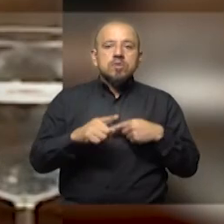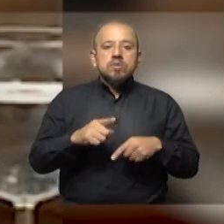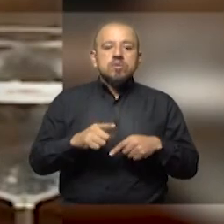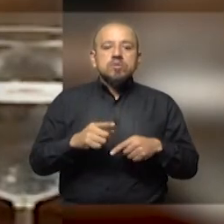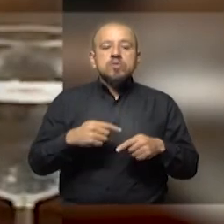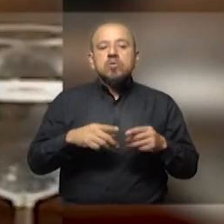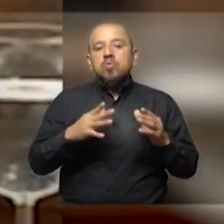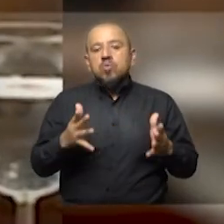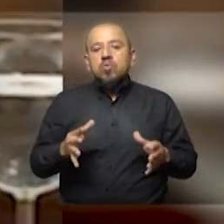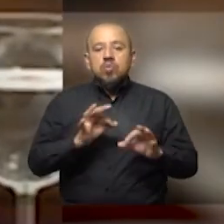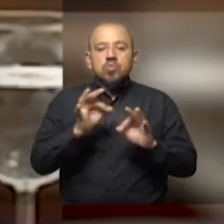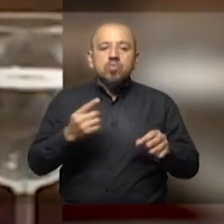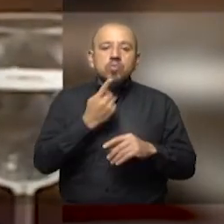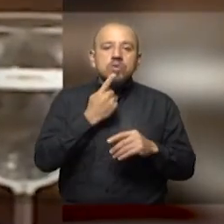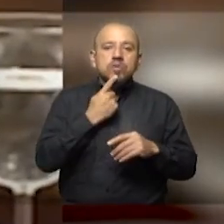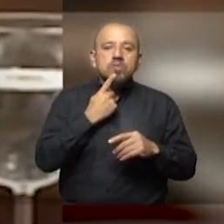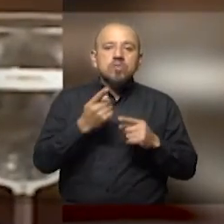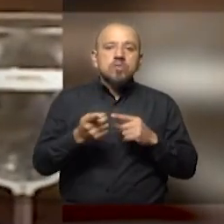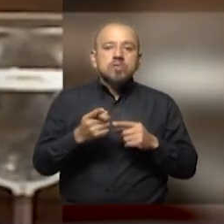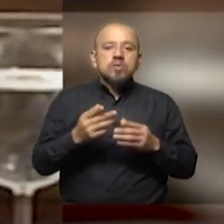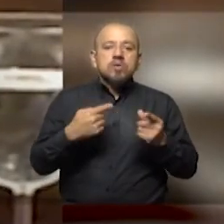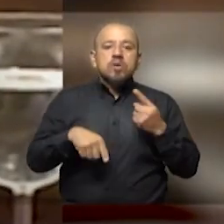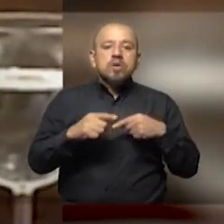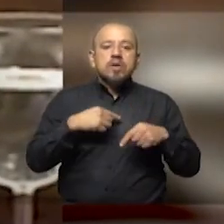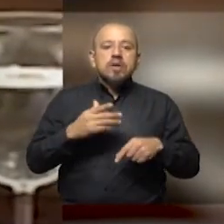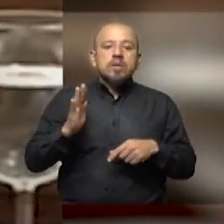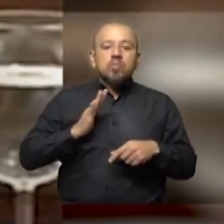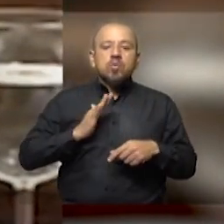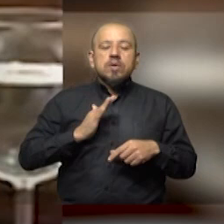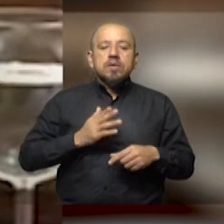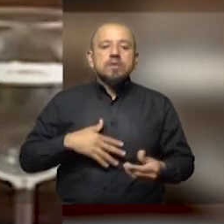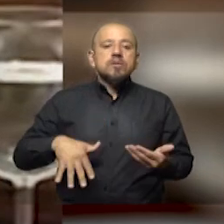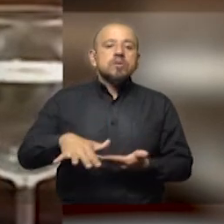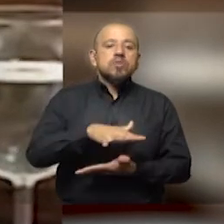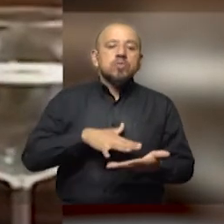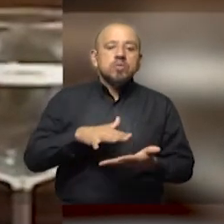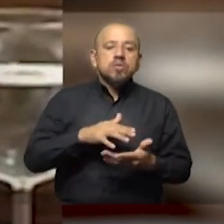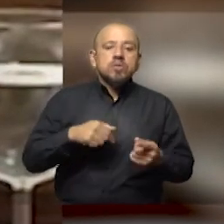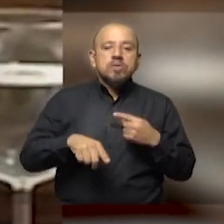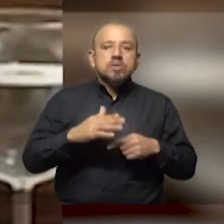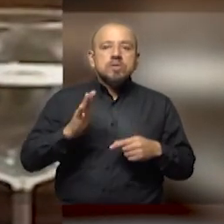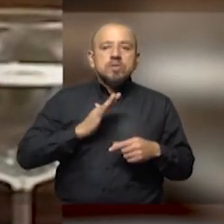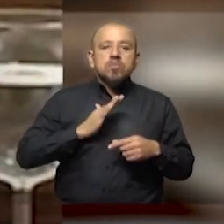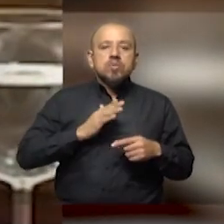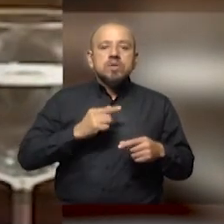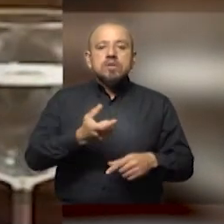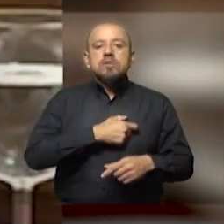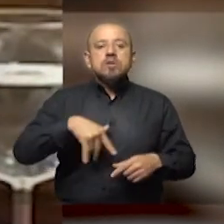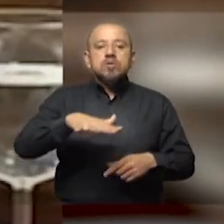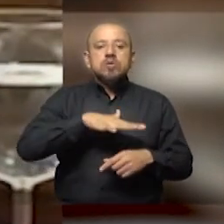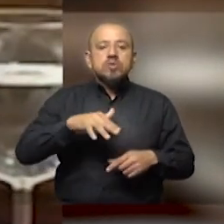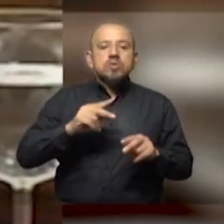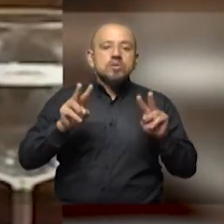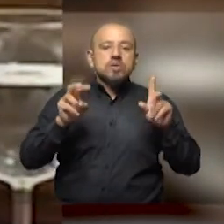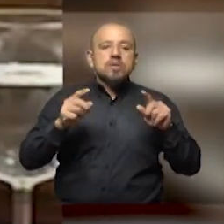consenso o por lo menos políticamente correcto decirlo es la de las mujeres y el lugar y el sitial de las mujeres en la sociedad en